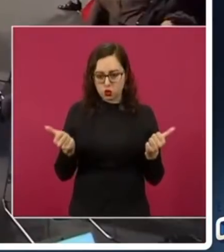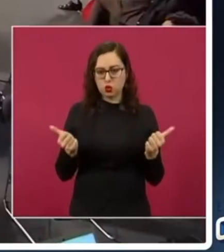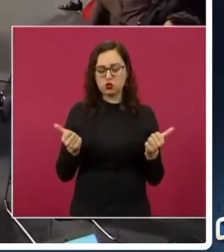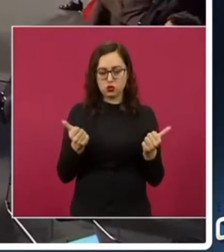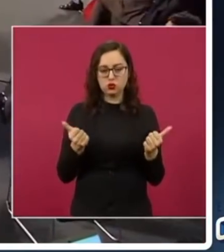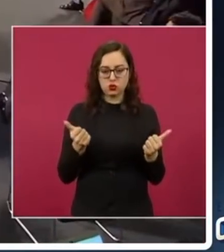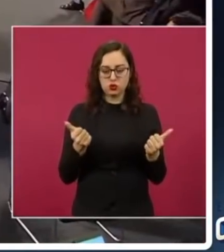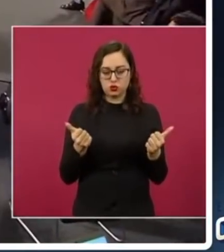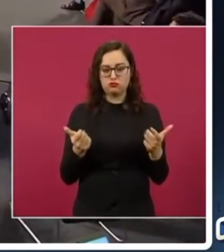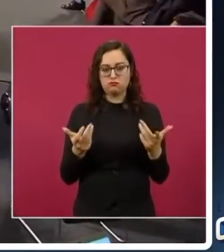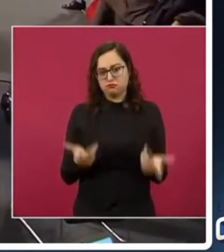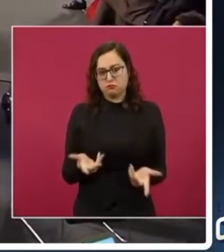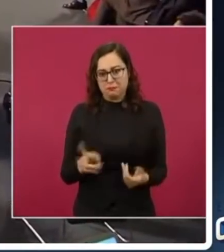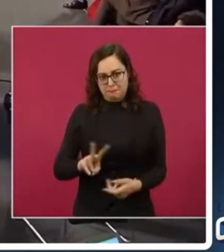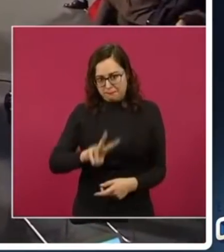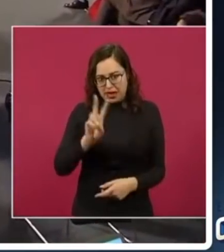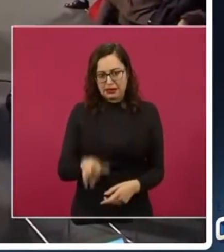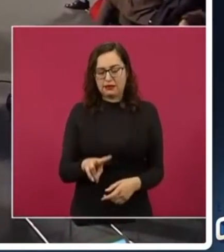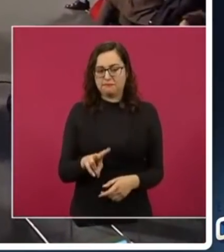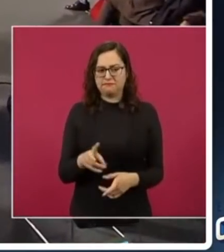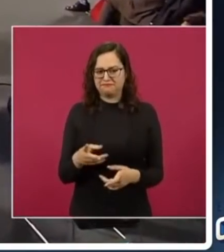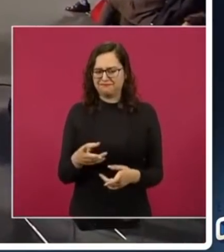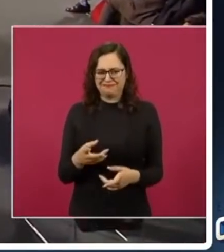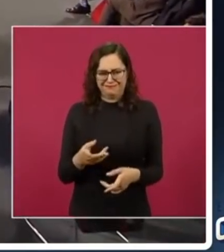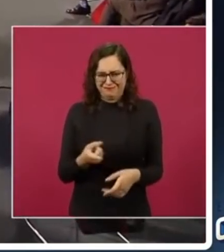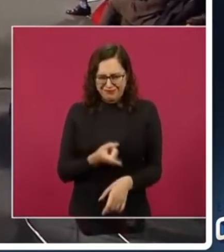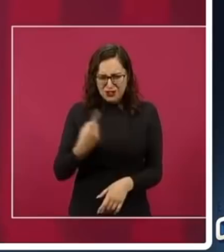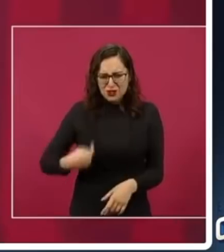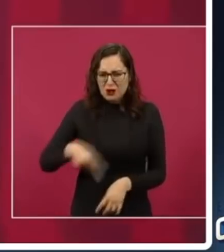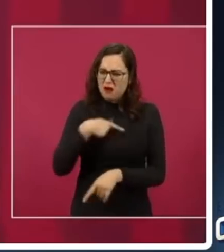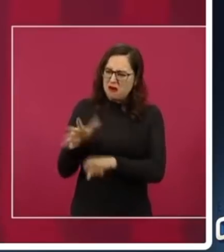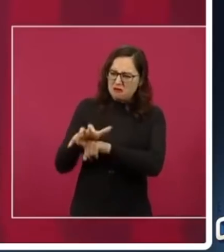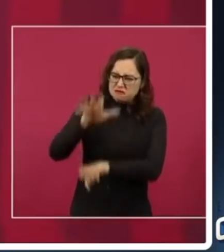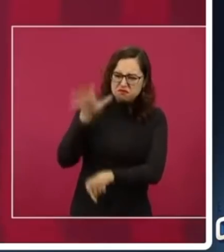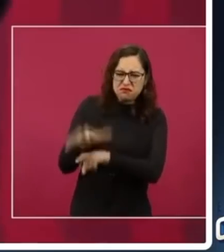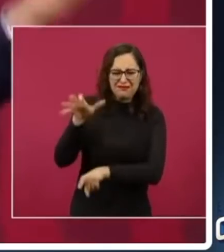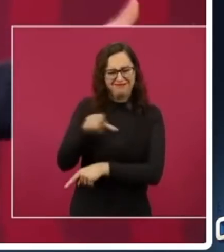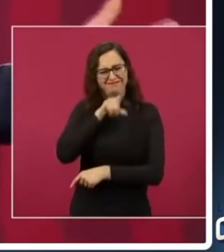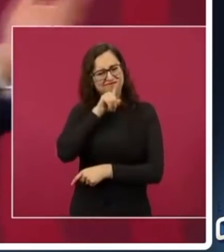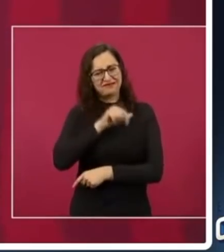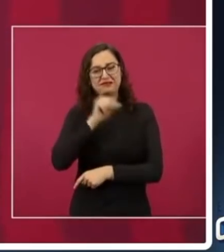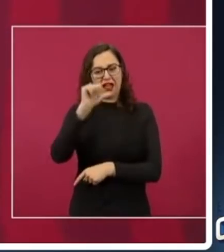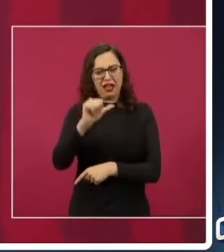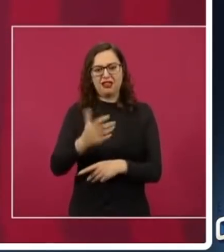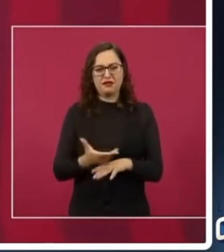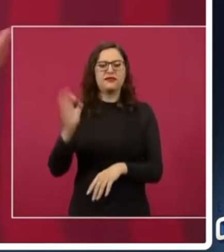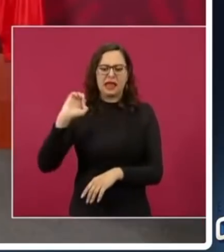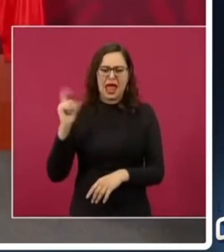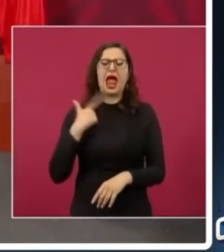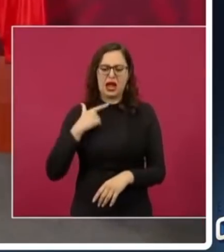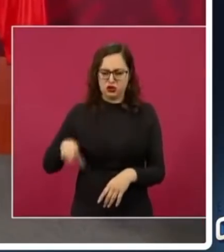y que tengan la garantía de que no va a haber represión, que no somos iguales nosotros, no